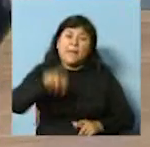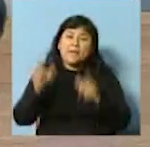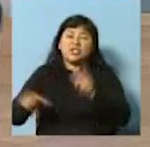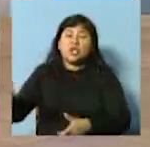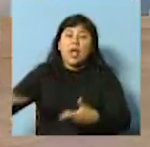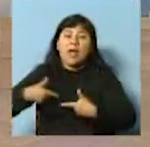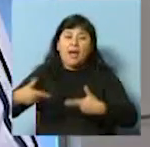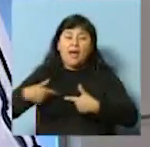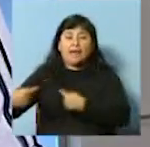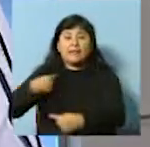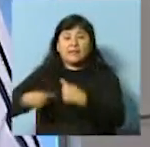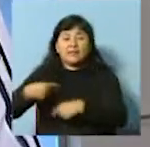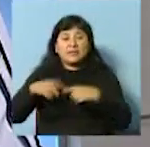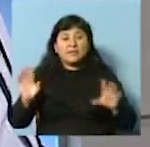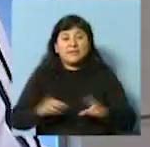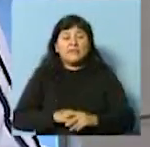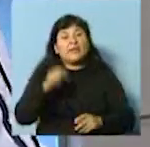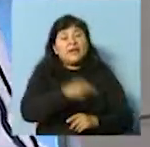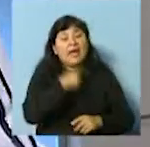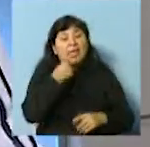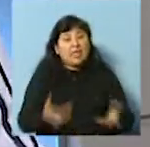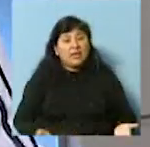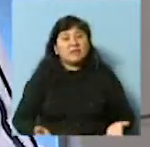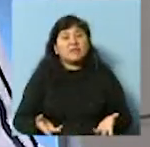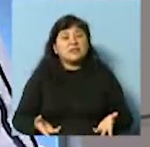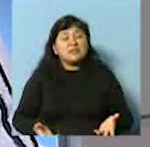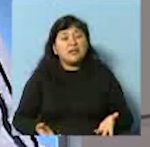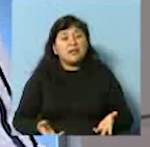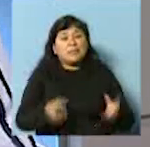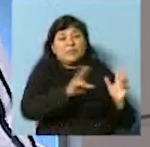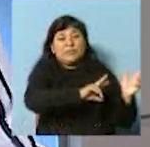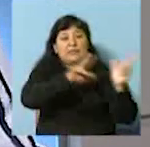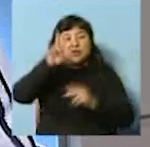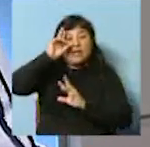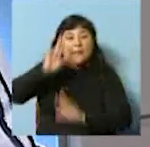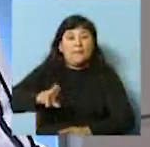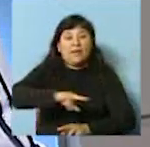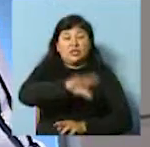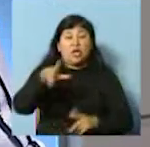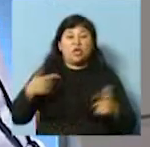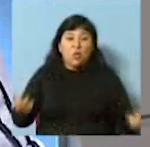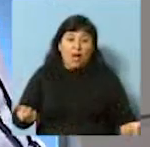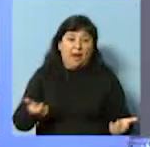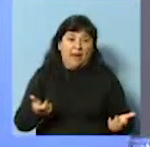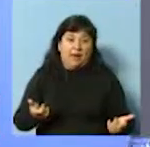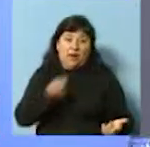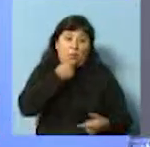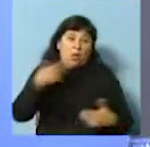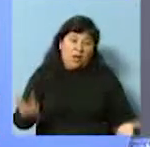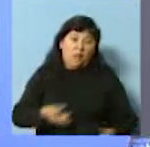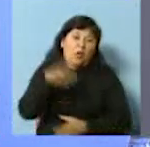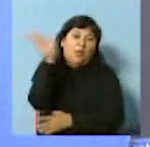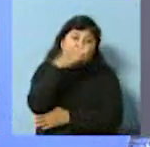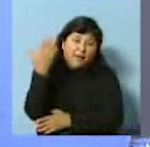ponemos en el tapete la propuesta de la izquierda es la falta respecto de la gente de la izquierda hacia los símbolos patrios hacia la